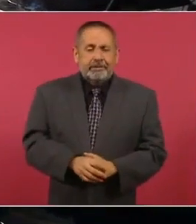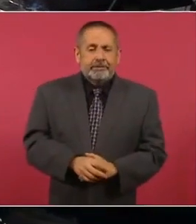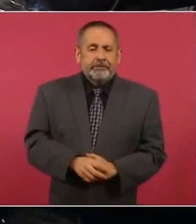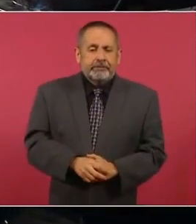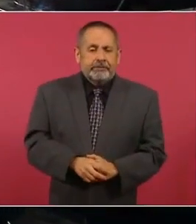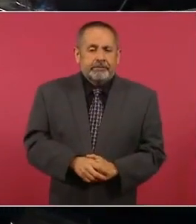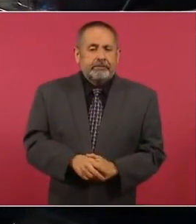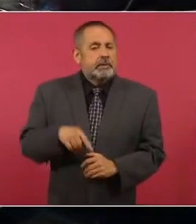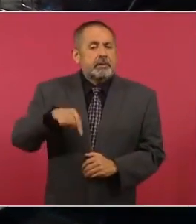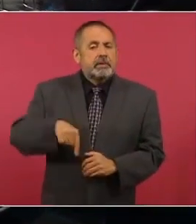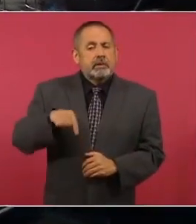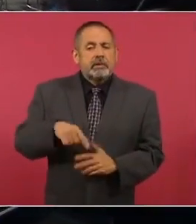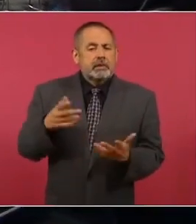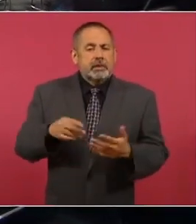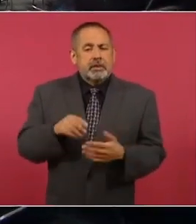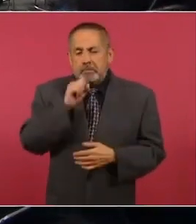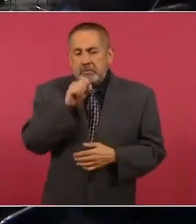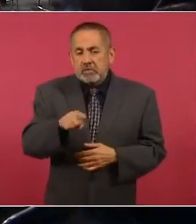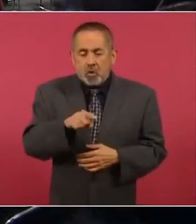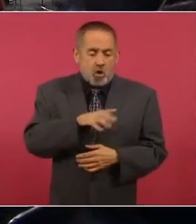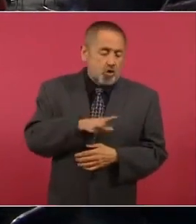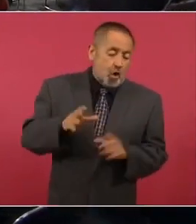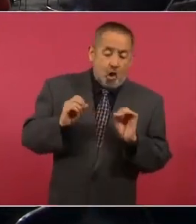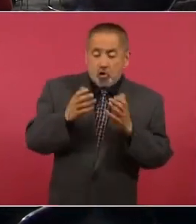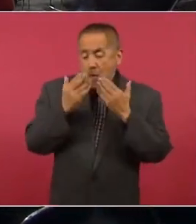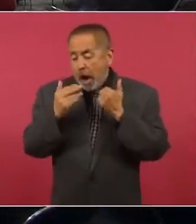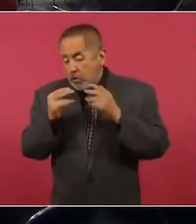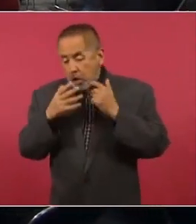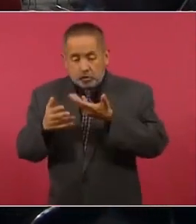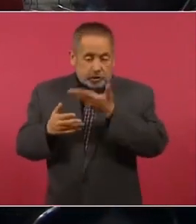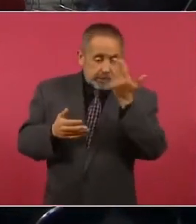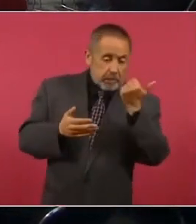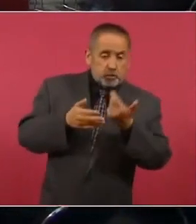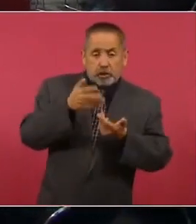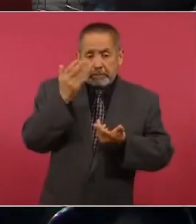Y aquí lo mismo, negando, no se sabía